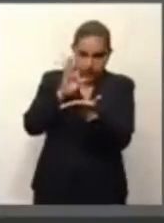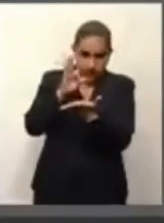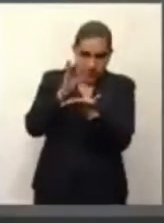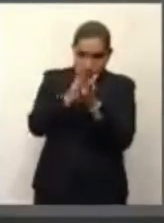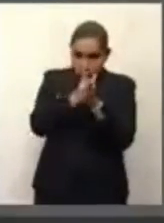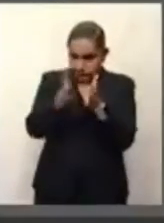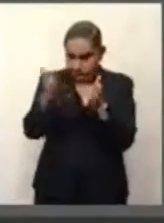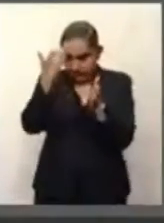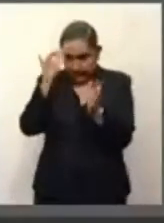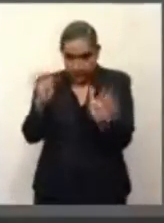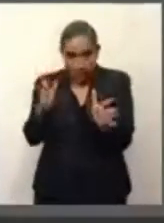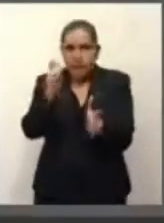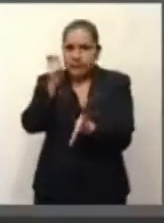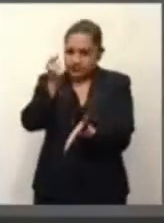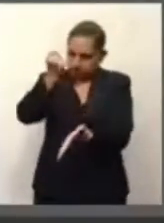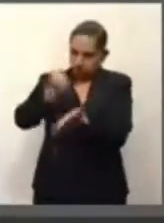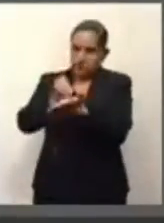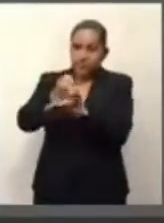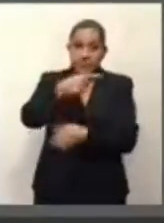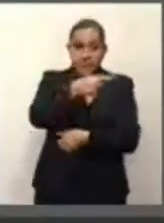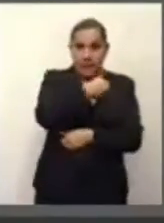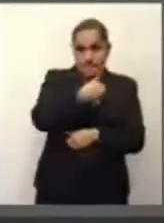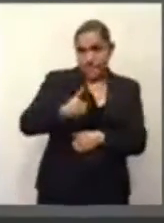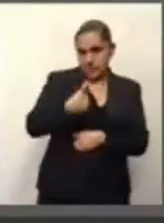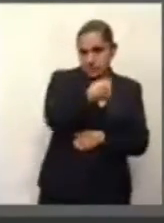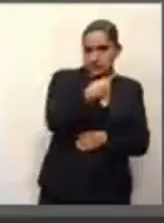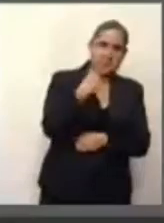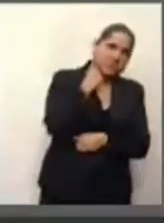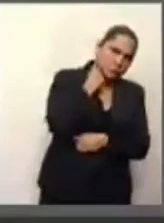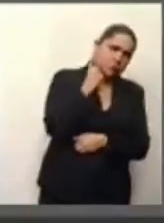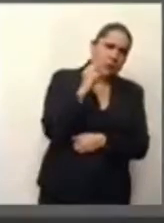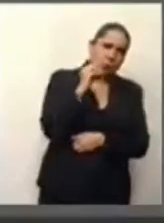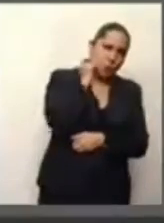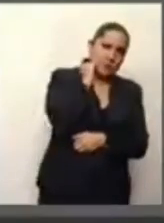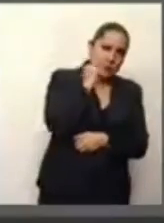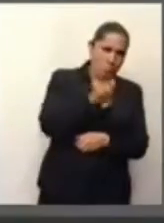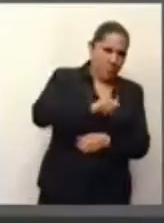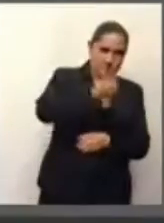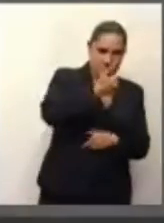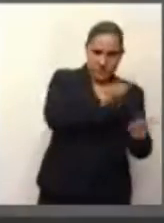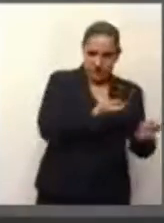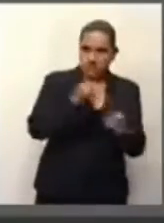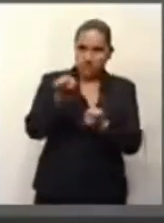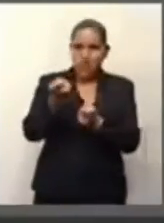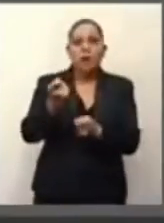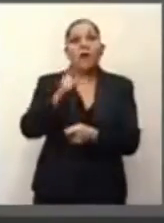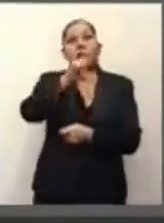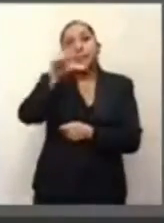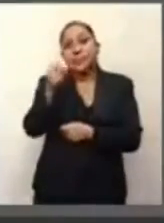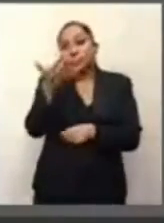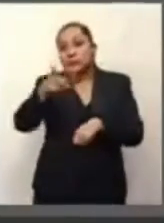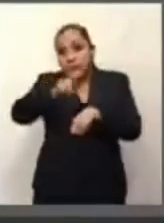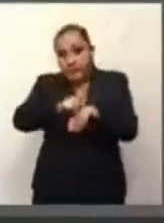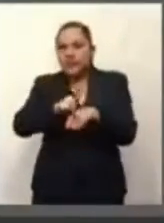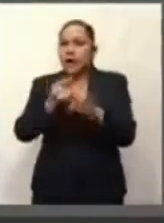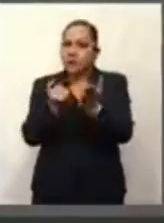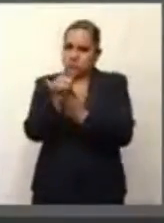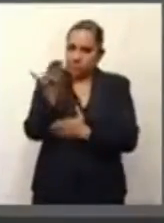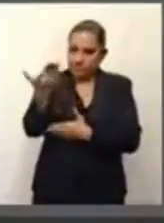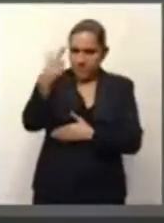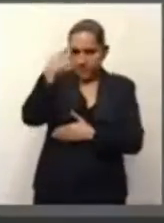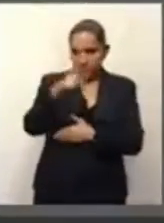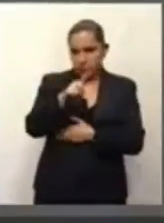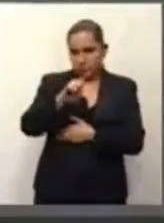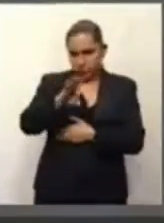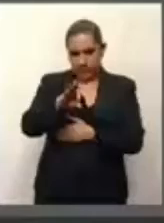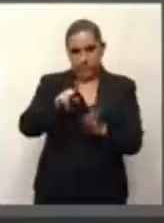el presidente de la Cámara de Origen ordenará dentro de los 10 días naturales siguientes su publicación en el Diario Oficial de la Federación